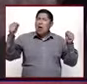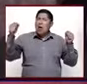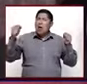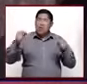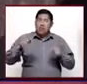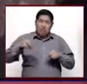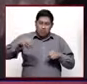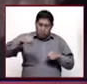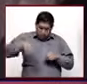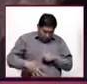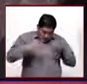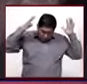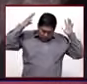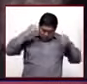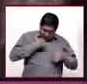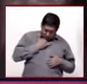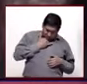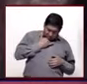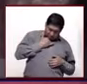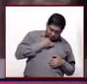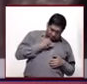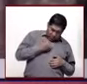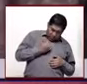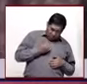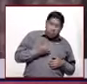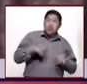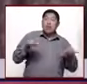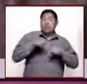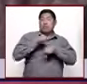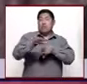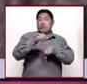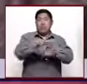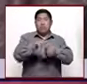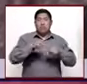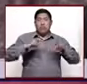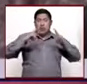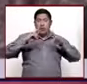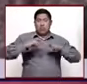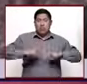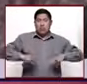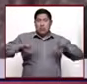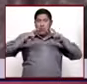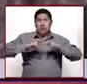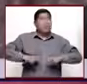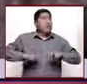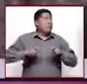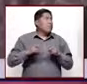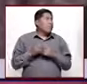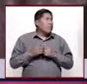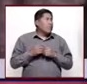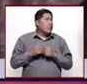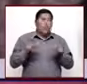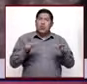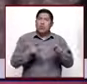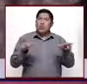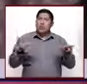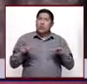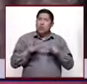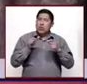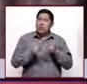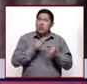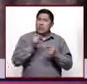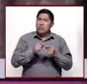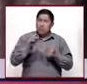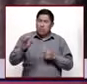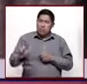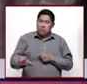se ha desplegado la unidad de salud ambiental para realizar ese tipo de investigación, puntos o lugares específicos para la toma